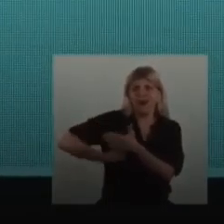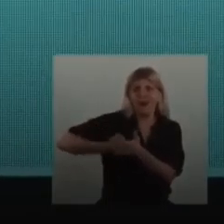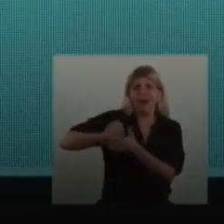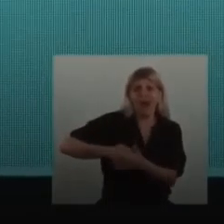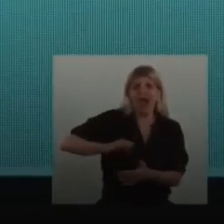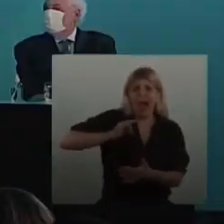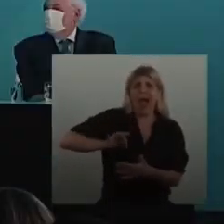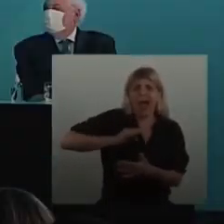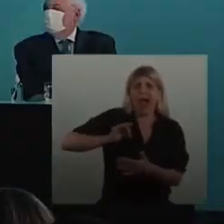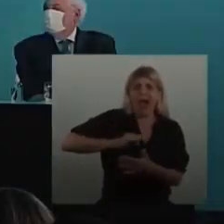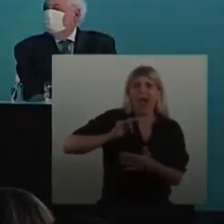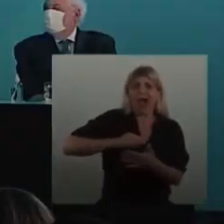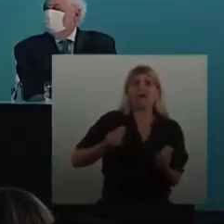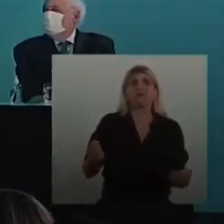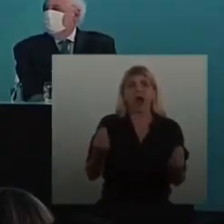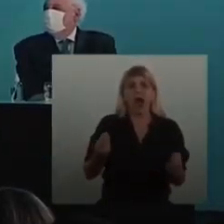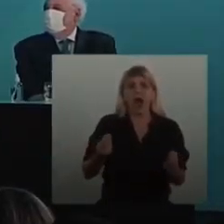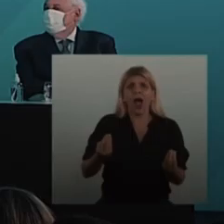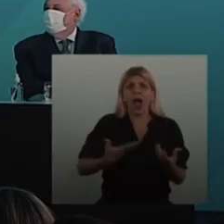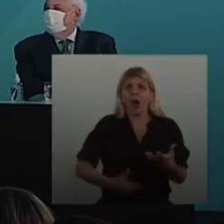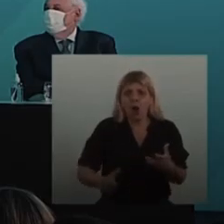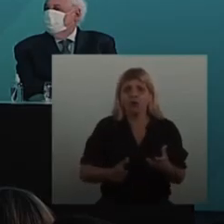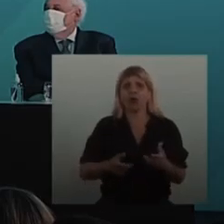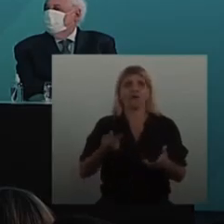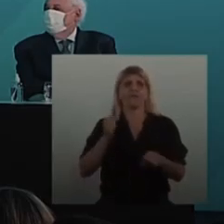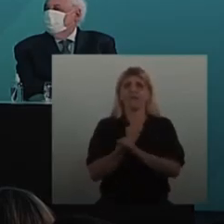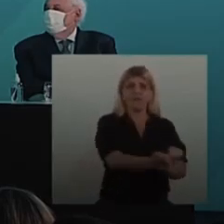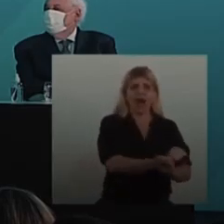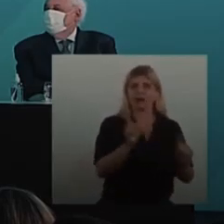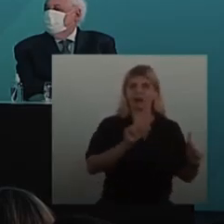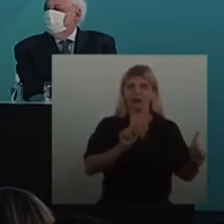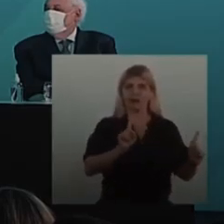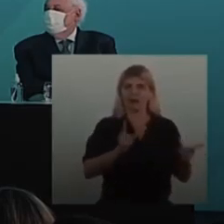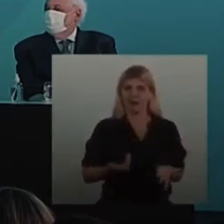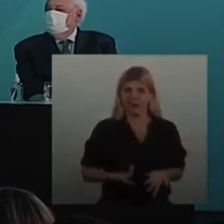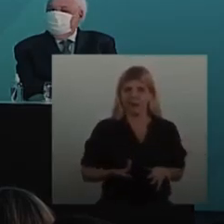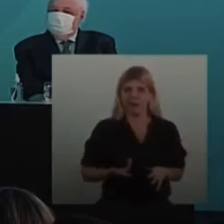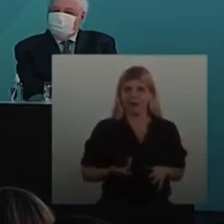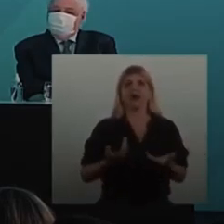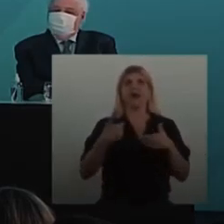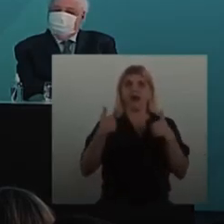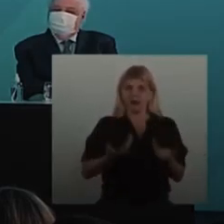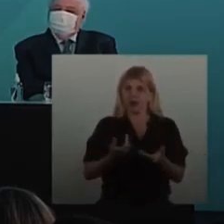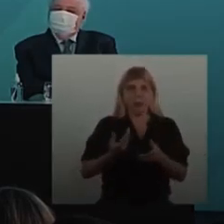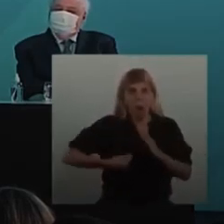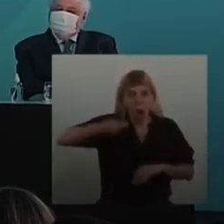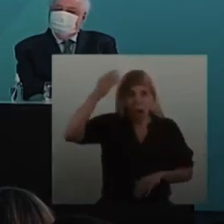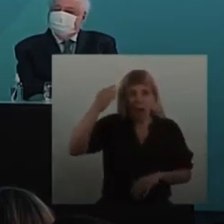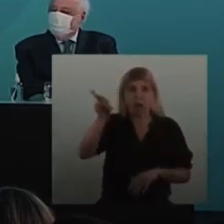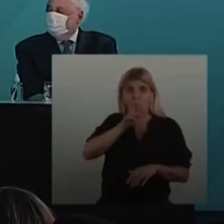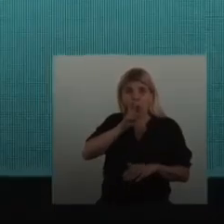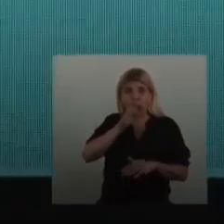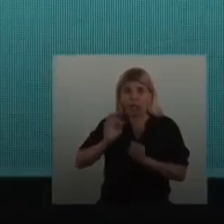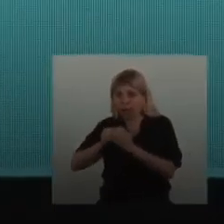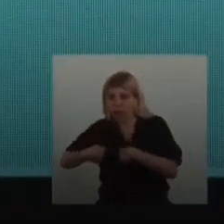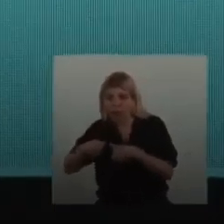bregaron para que el aborto deje de ser un delito y obligue a muchas mujeres a la clandestinidad, a exponerse a todos